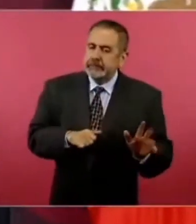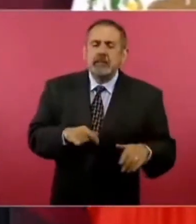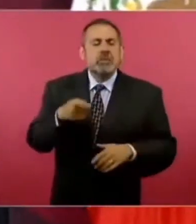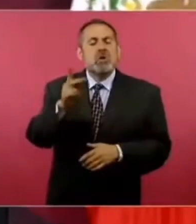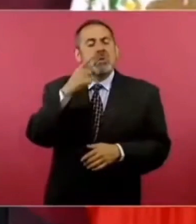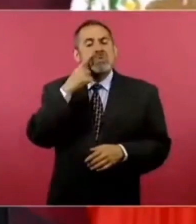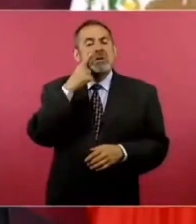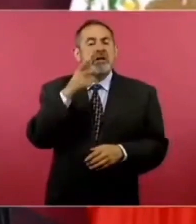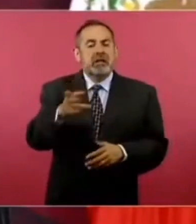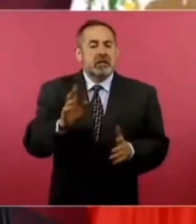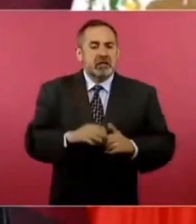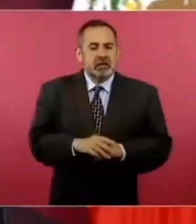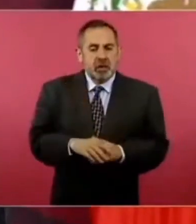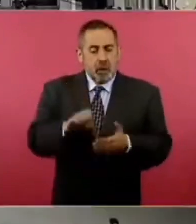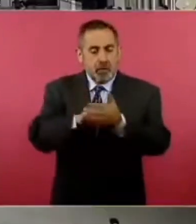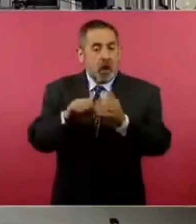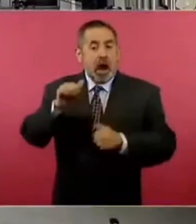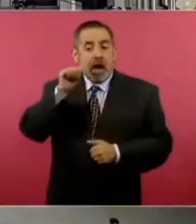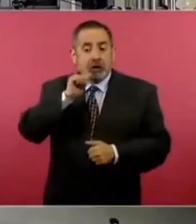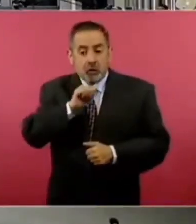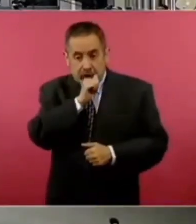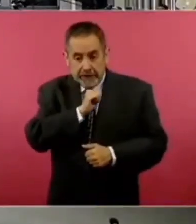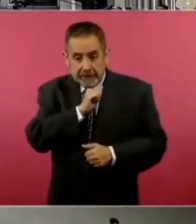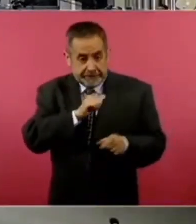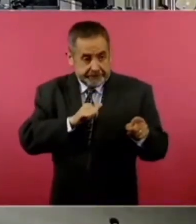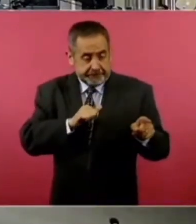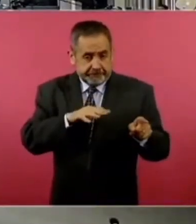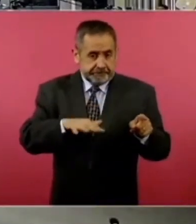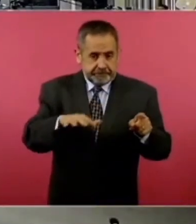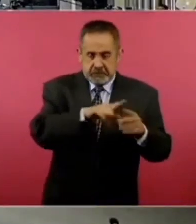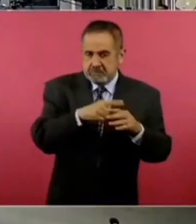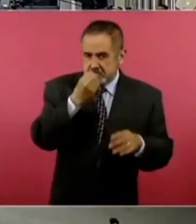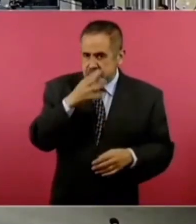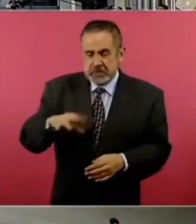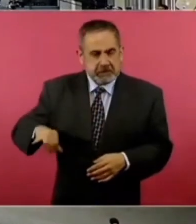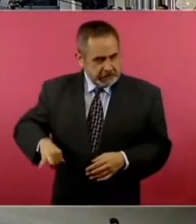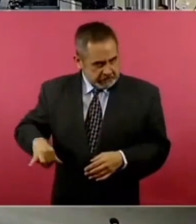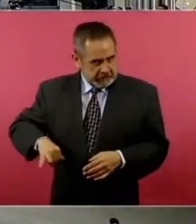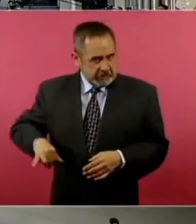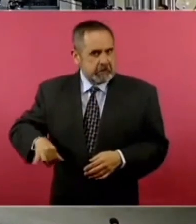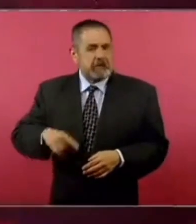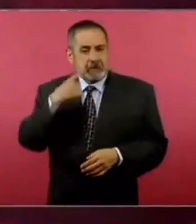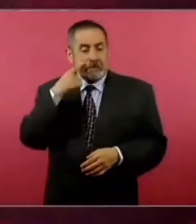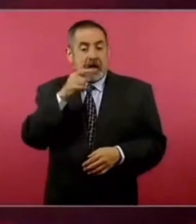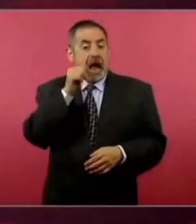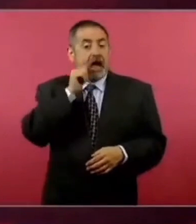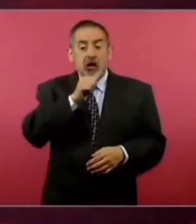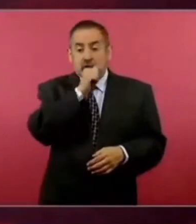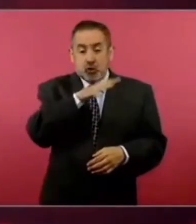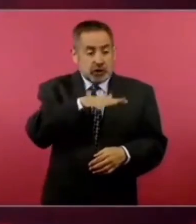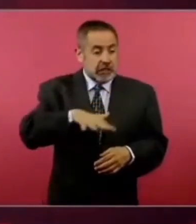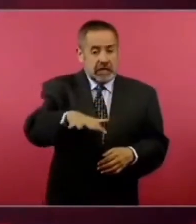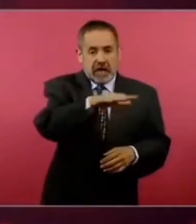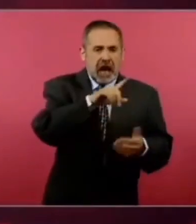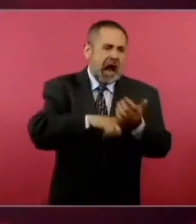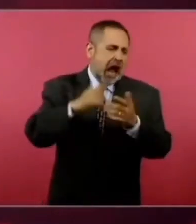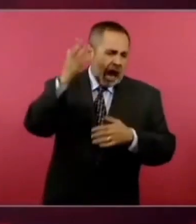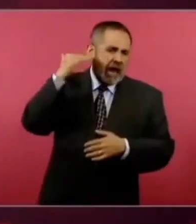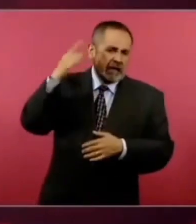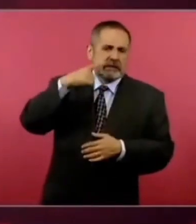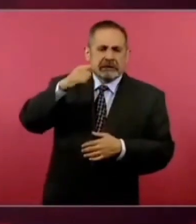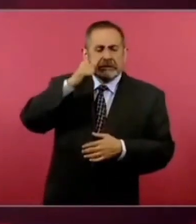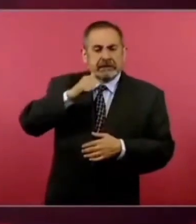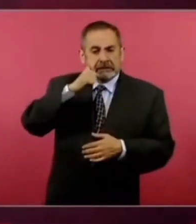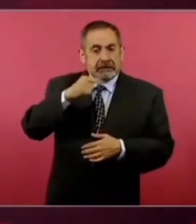fíjense el caso de Arizona es interesante ahí dominaba siempre